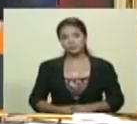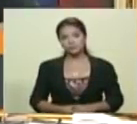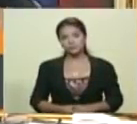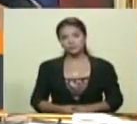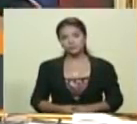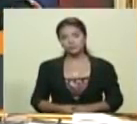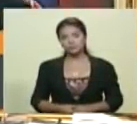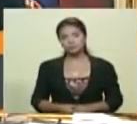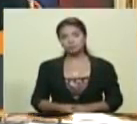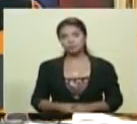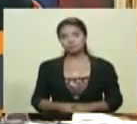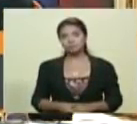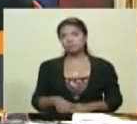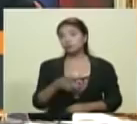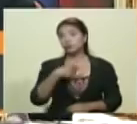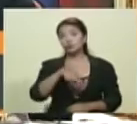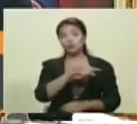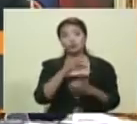que han salido casi